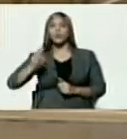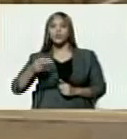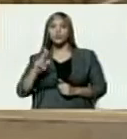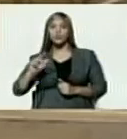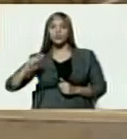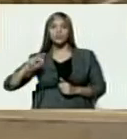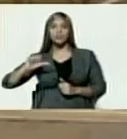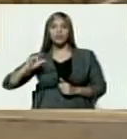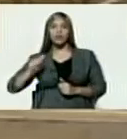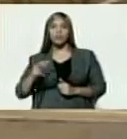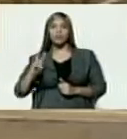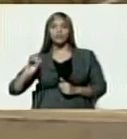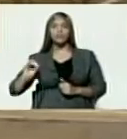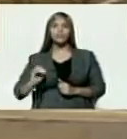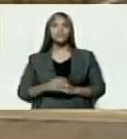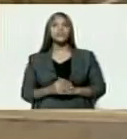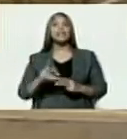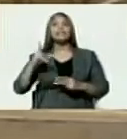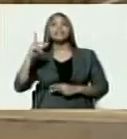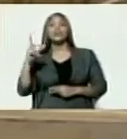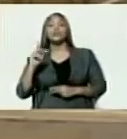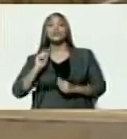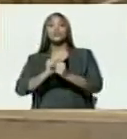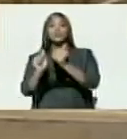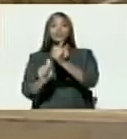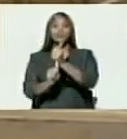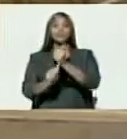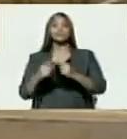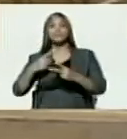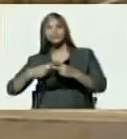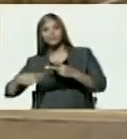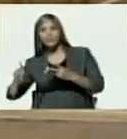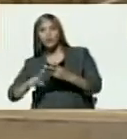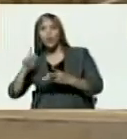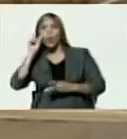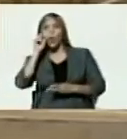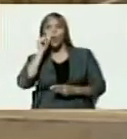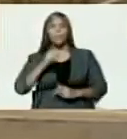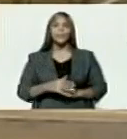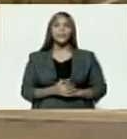segundo suplente, rector electoral, ciudadano Saúl de Jesús Bernal Peña.